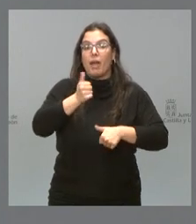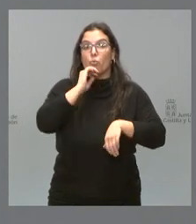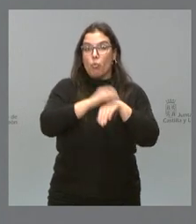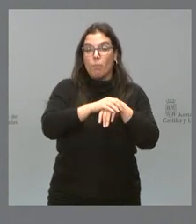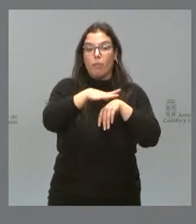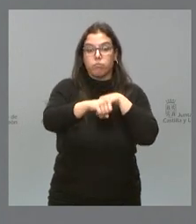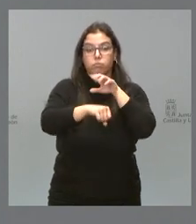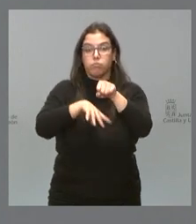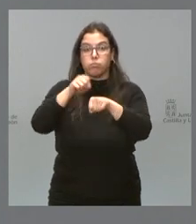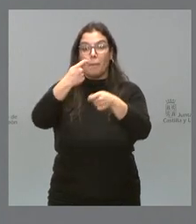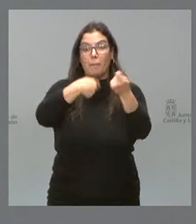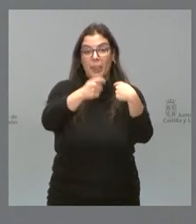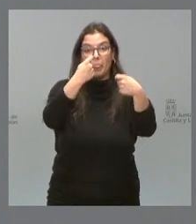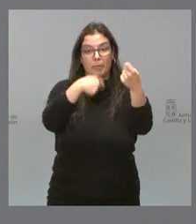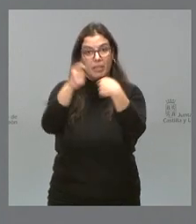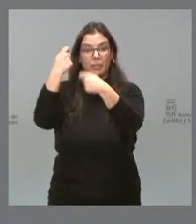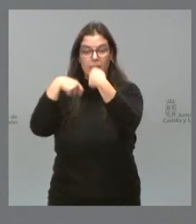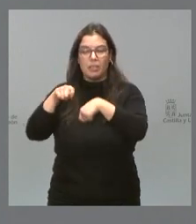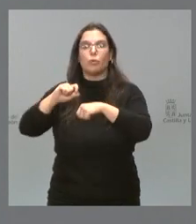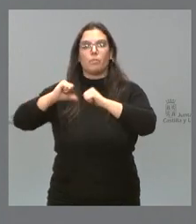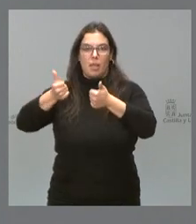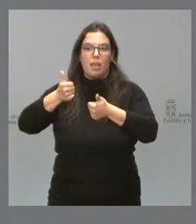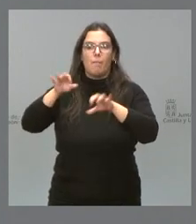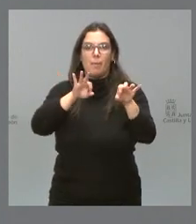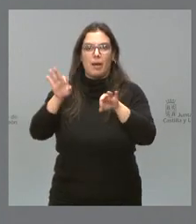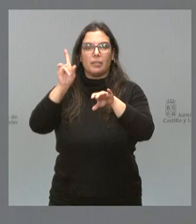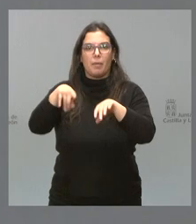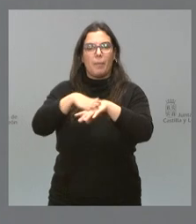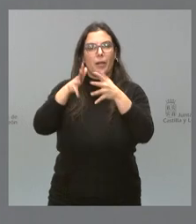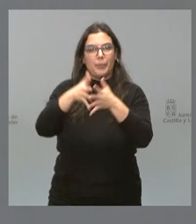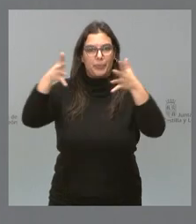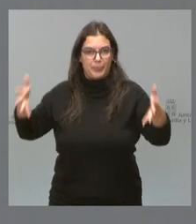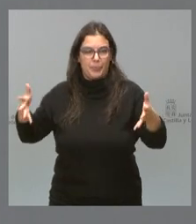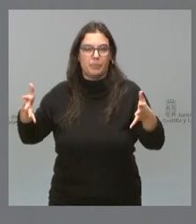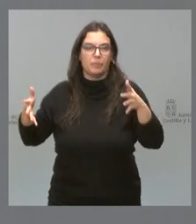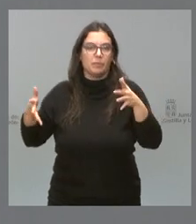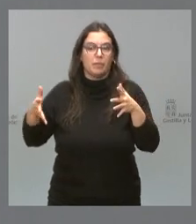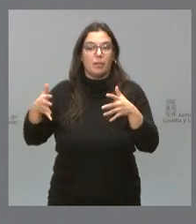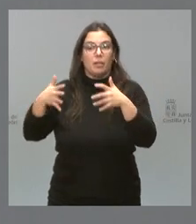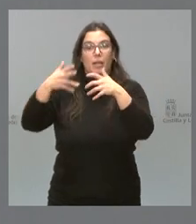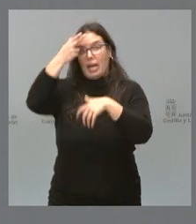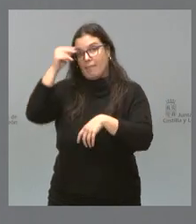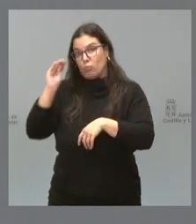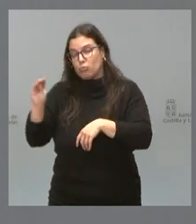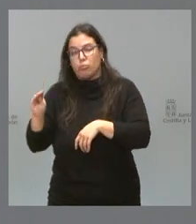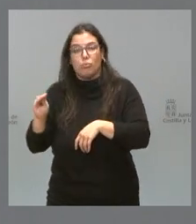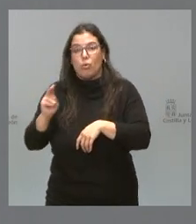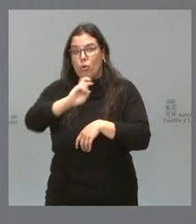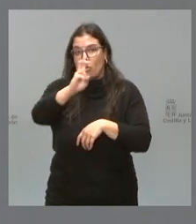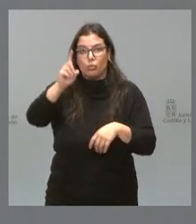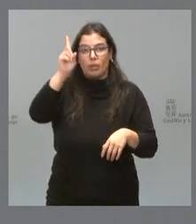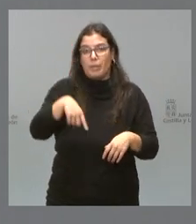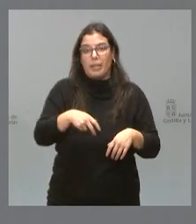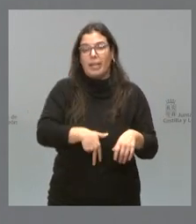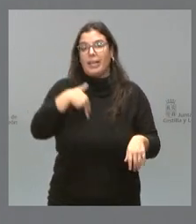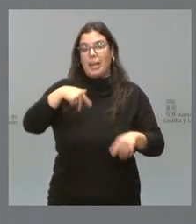la venta de estas parcelas también plantearemos la ampliación del polígono de Arévalo y de otros actuaciones en que afecten Al